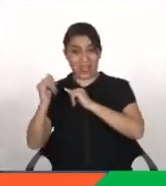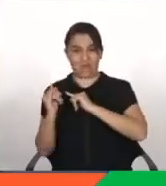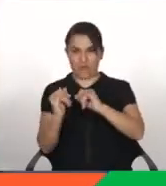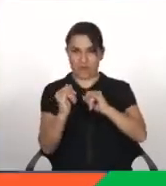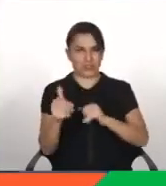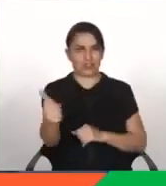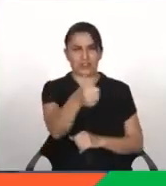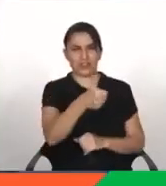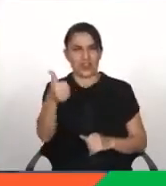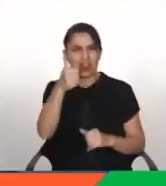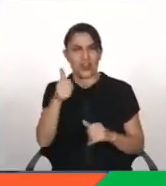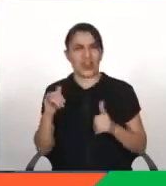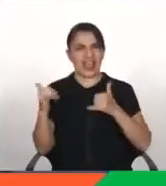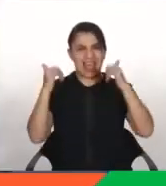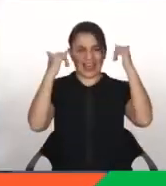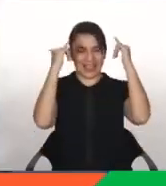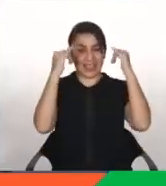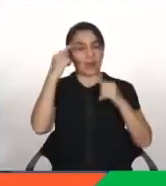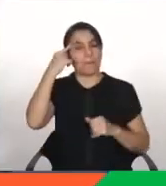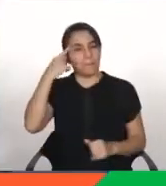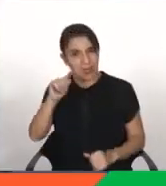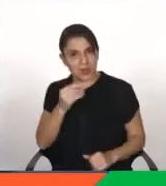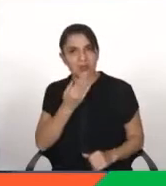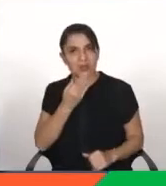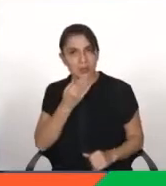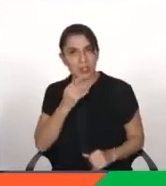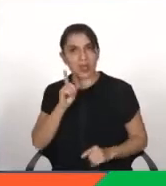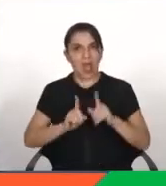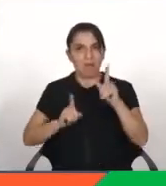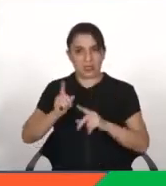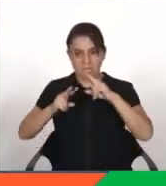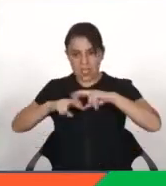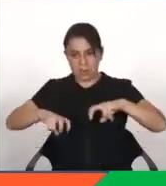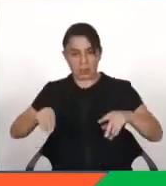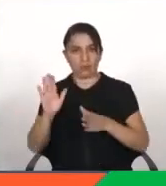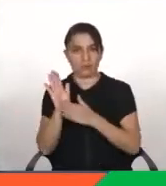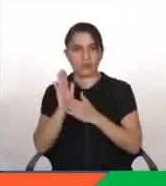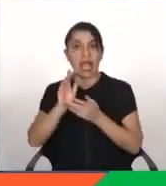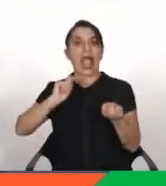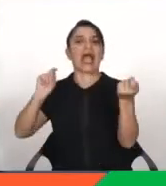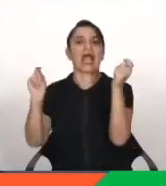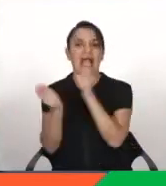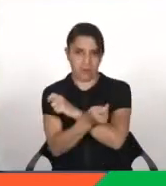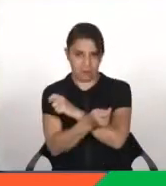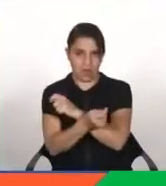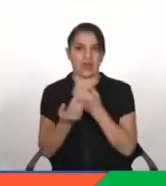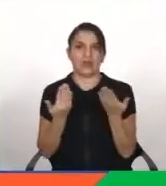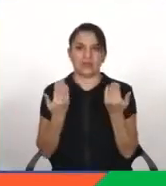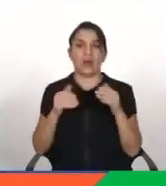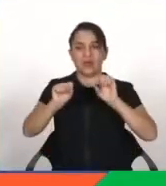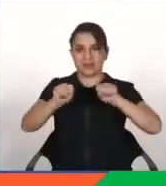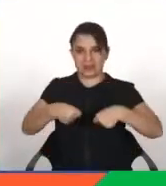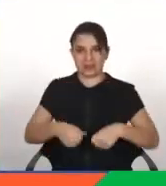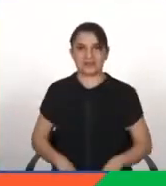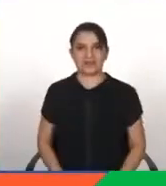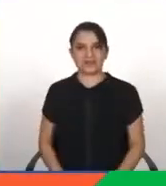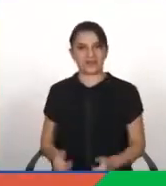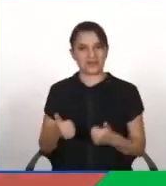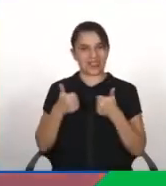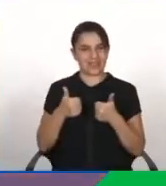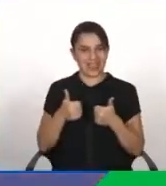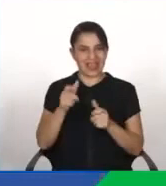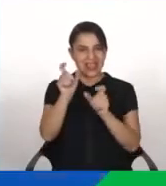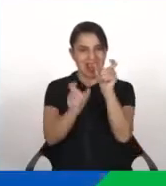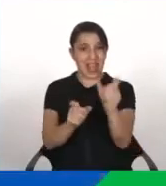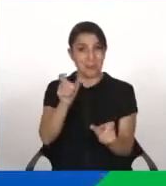porque hay que entender que esa información cambia y hay que aceptarlo de todos modos. Vale, de hecho, para las personas que están en este